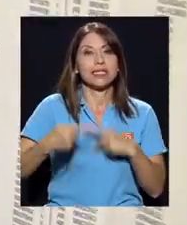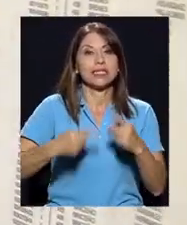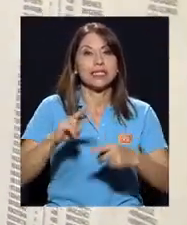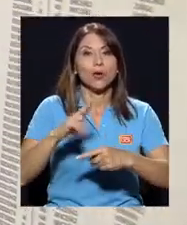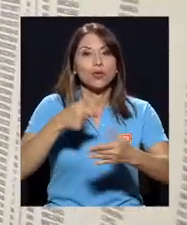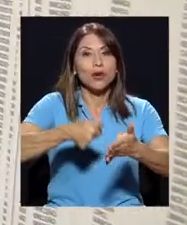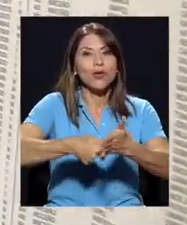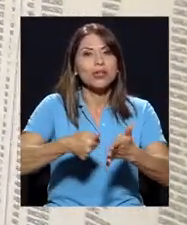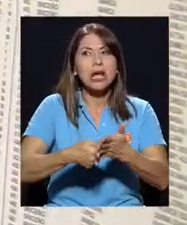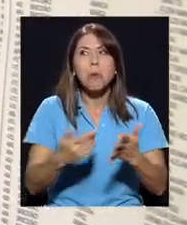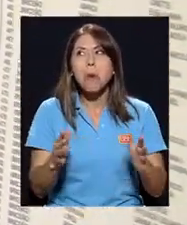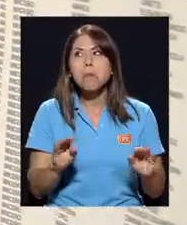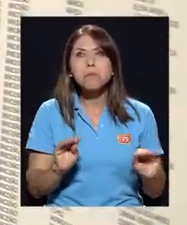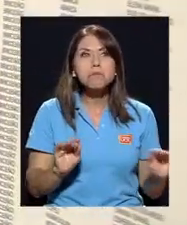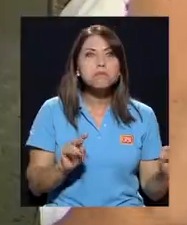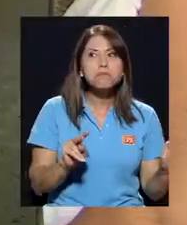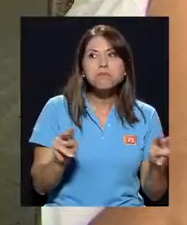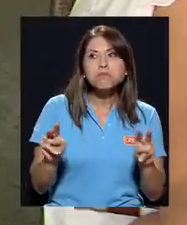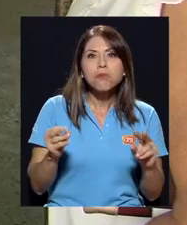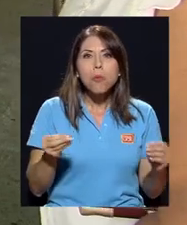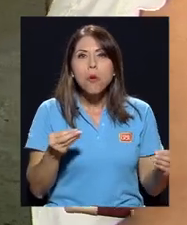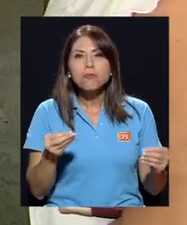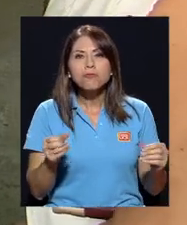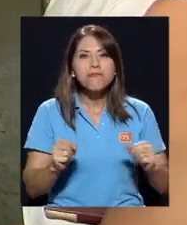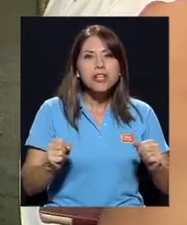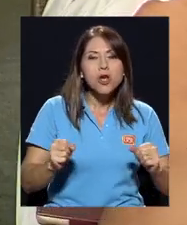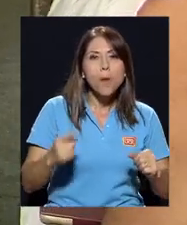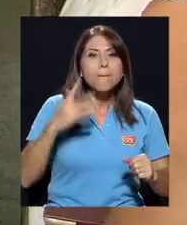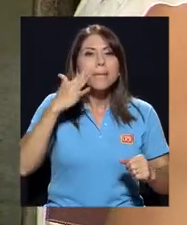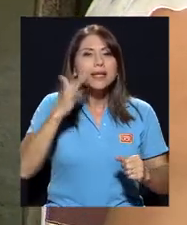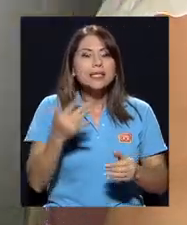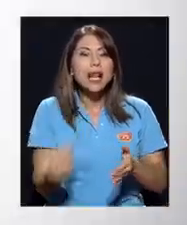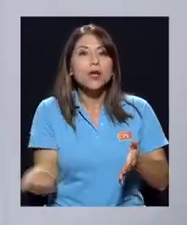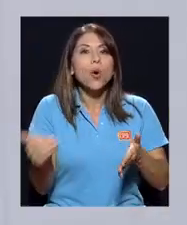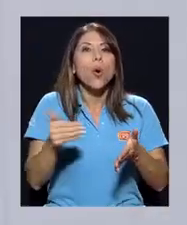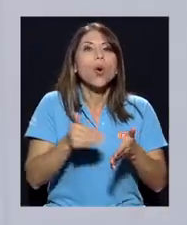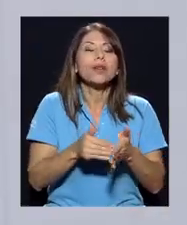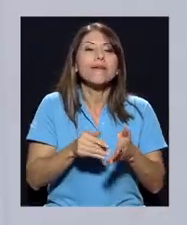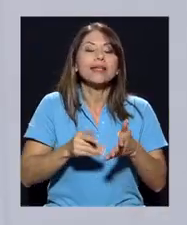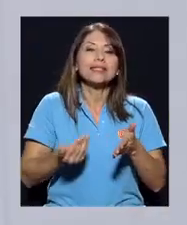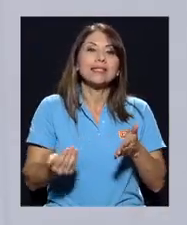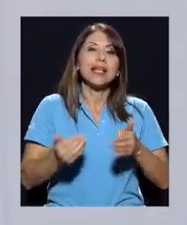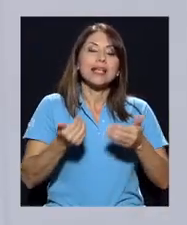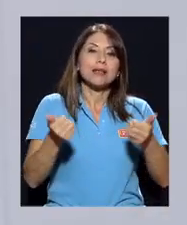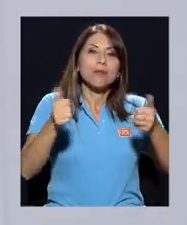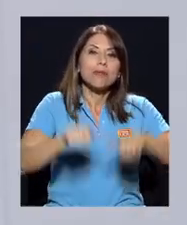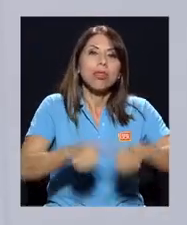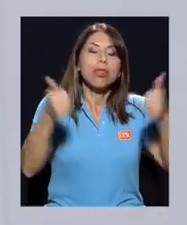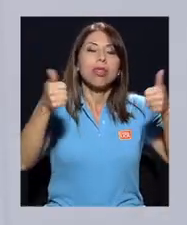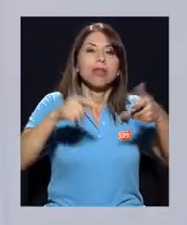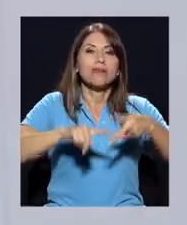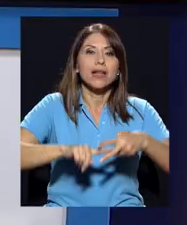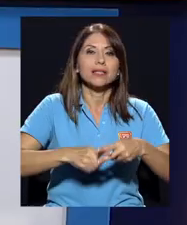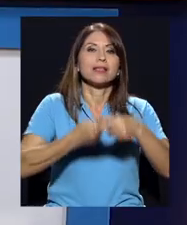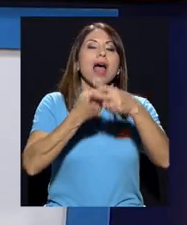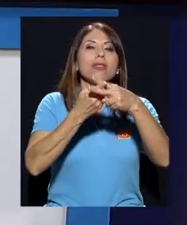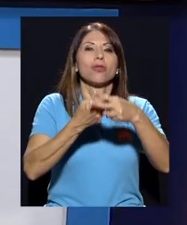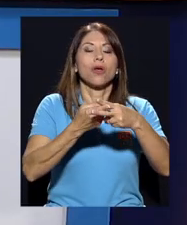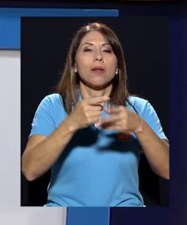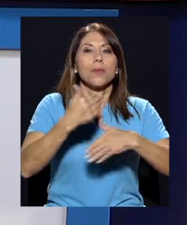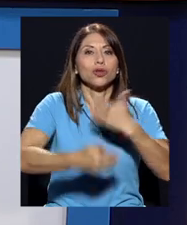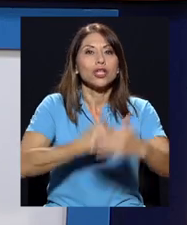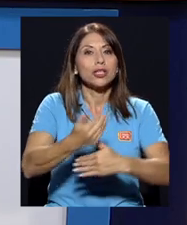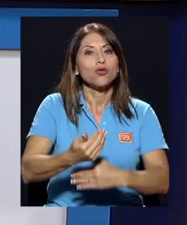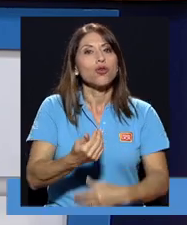frío otra vez verdad pareciera que estamos como reiniciando el proceso y bueno tendremos dos meses de campaña que se vienen